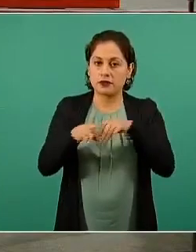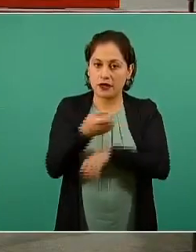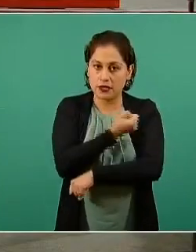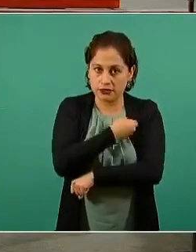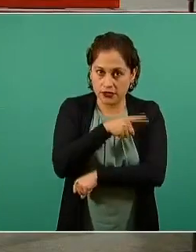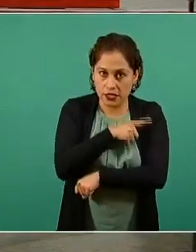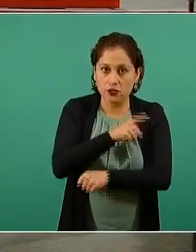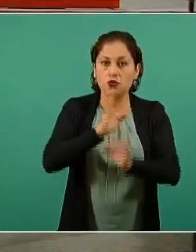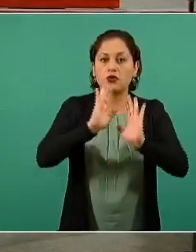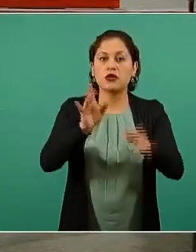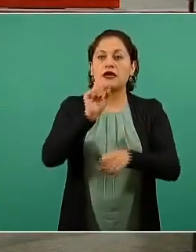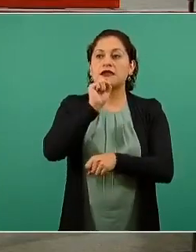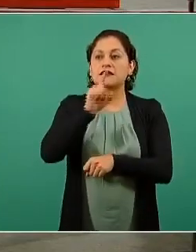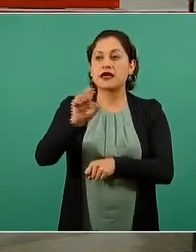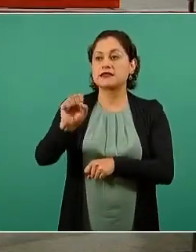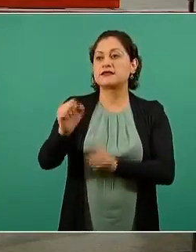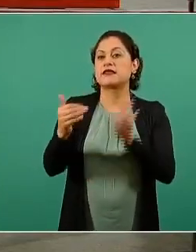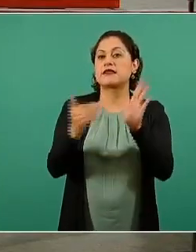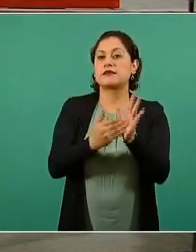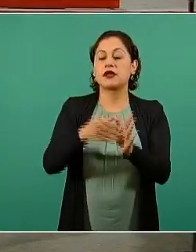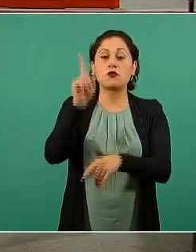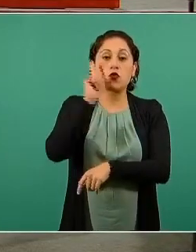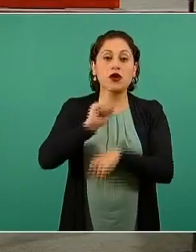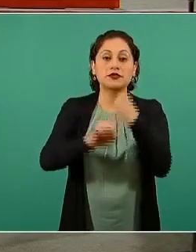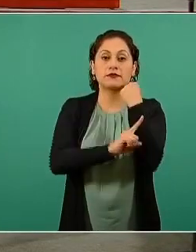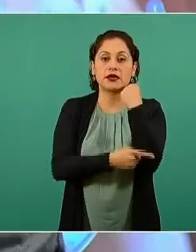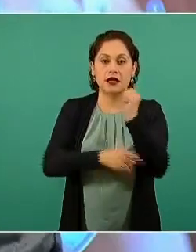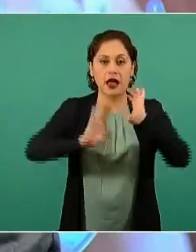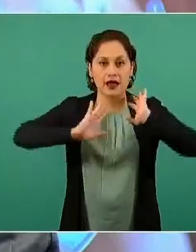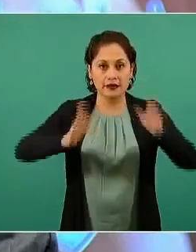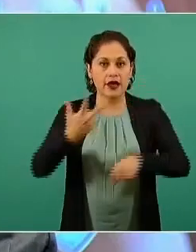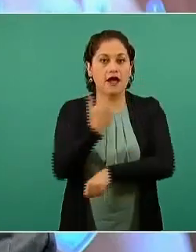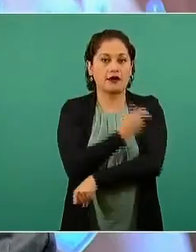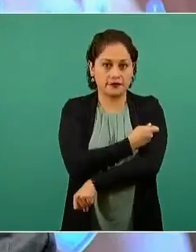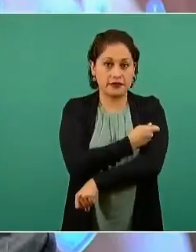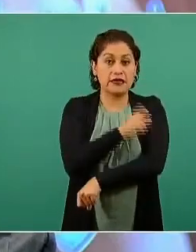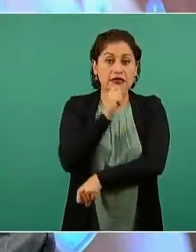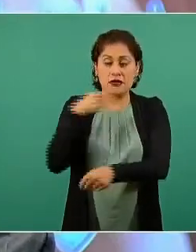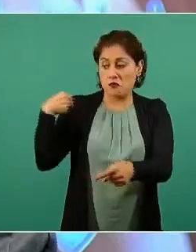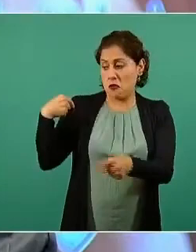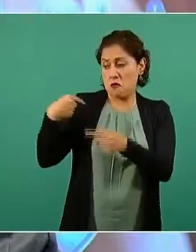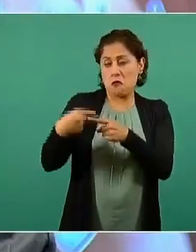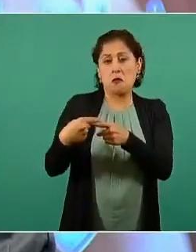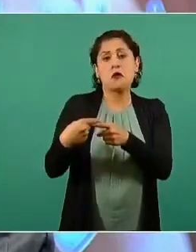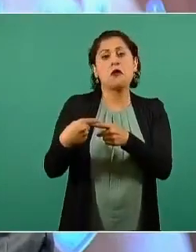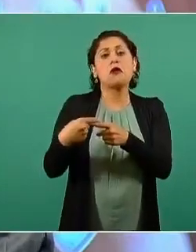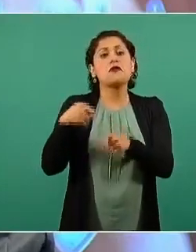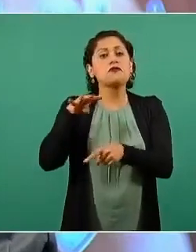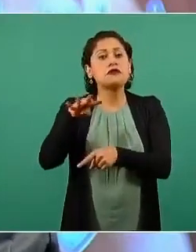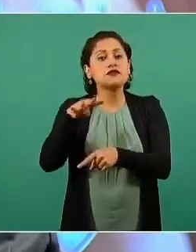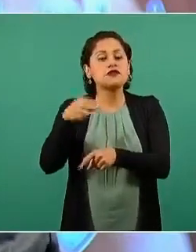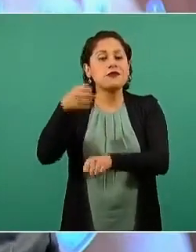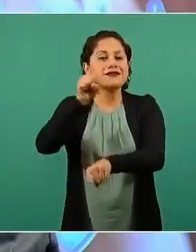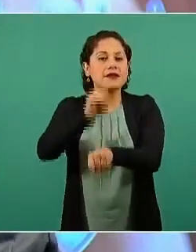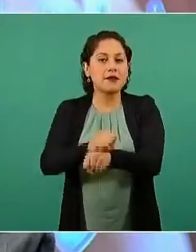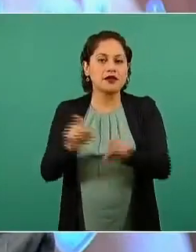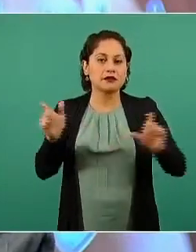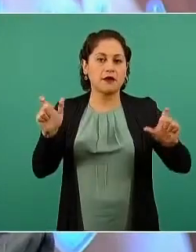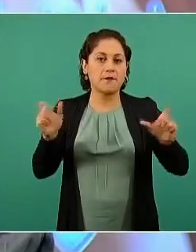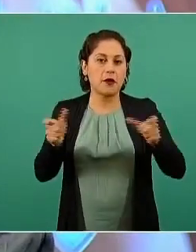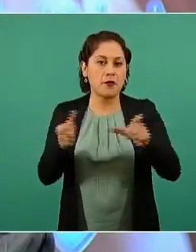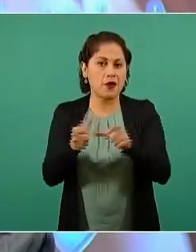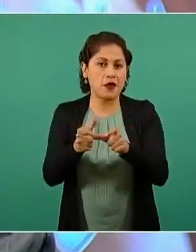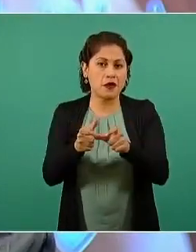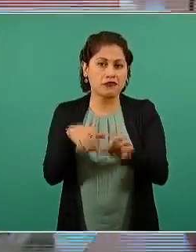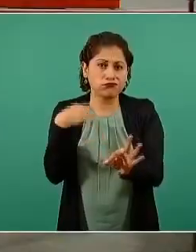con 60,000 embarazadas vacunadas. Y tenemos 19 semanas de reducción de la epidemia, o estamos abriendo la semana 19. Estamos